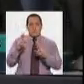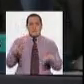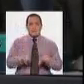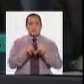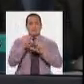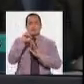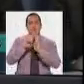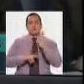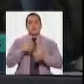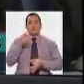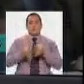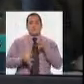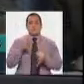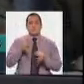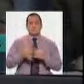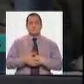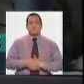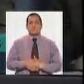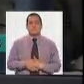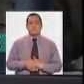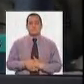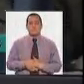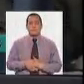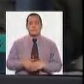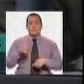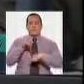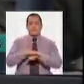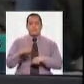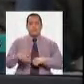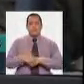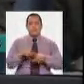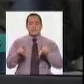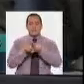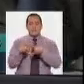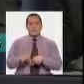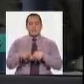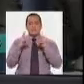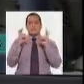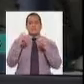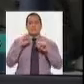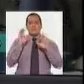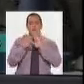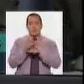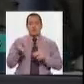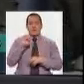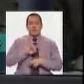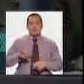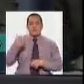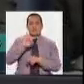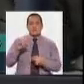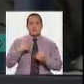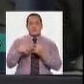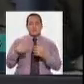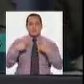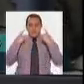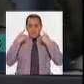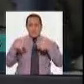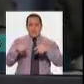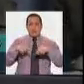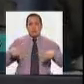las resoluciones judiciales. Y con relación al tema de la utilización de ese audio,